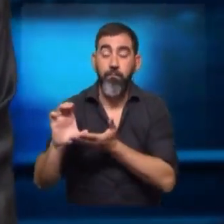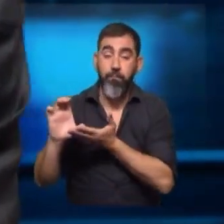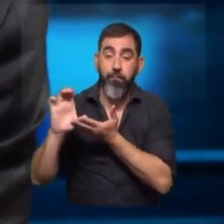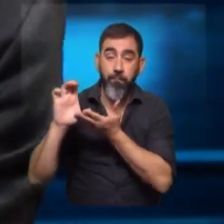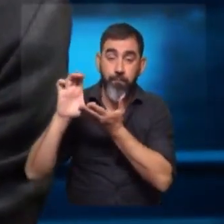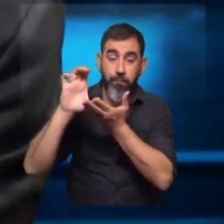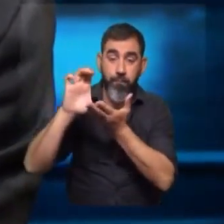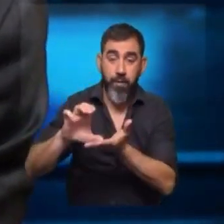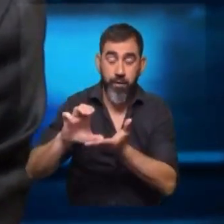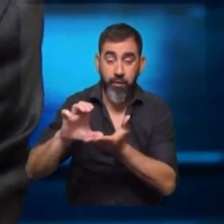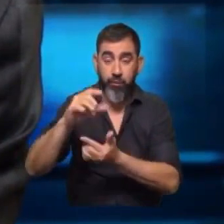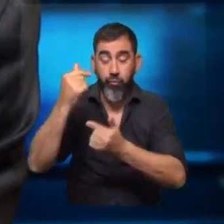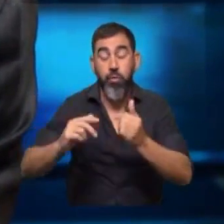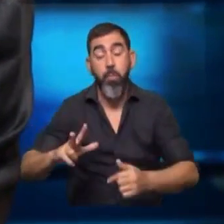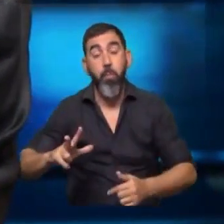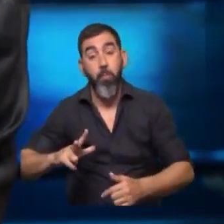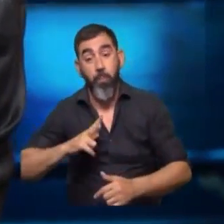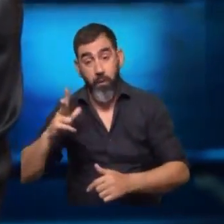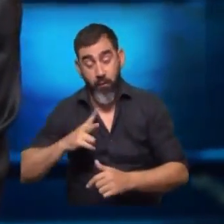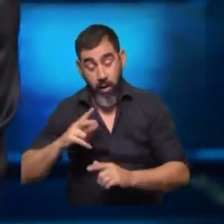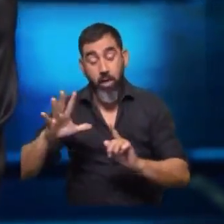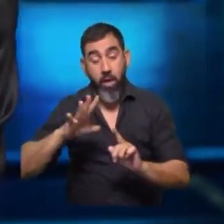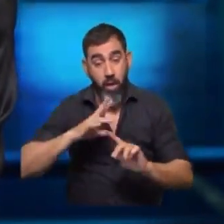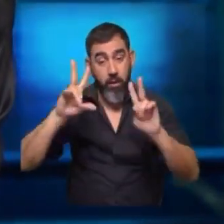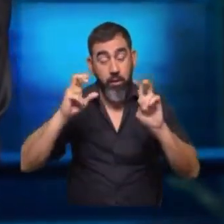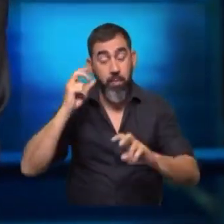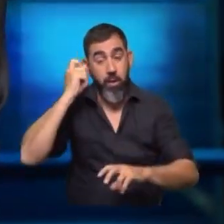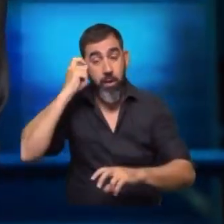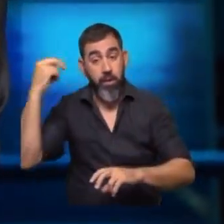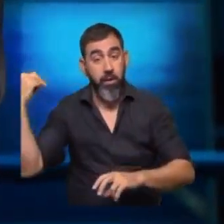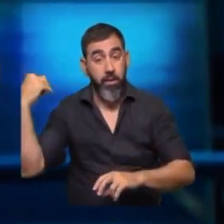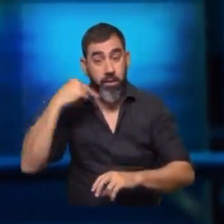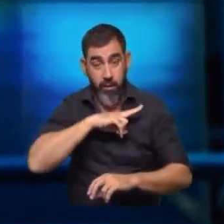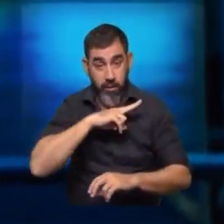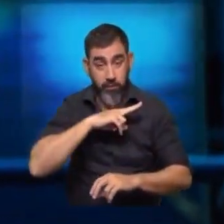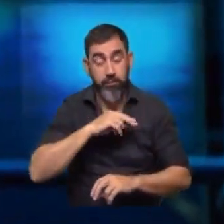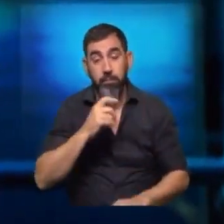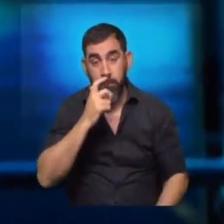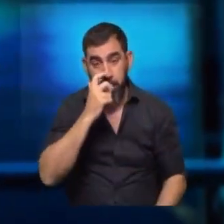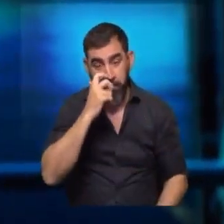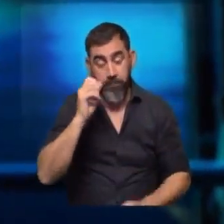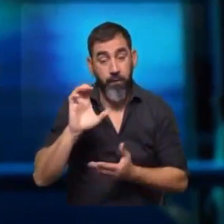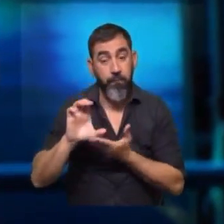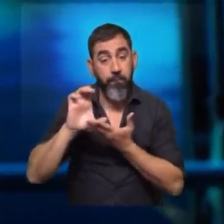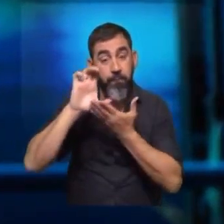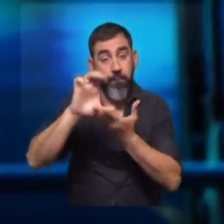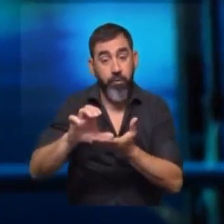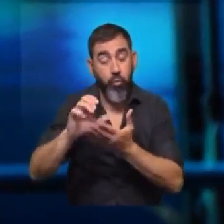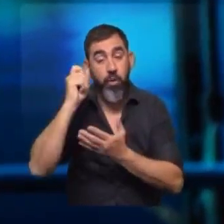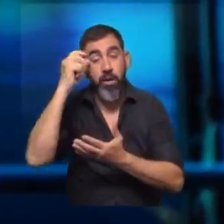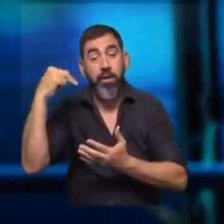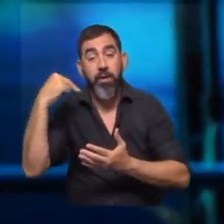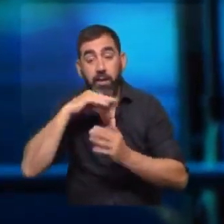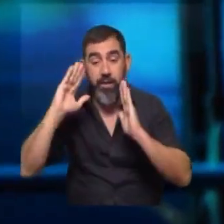en la cantidad de inversiones privadas que han habido en temas de inteligencia artificial específico. Nosotros fuimos a ver la inversión privada en inteligencia